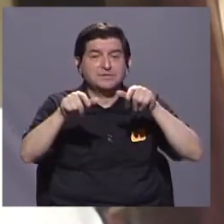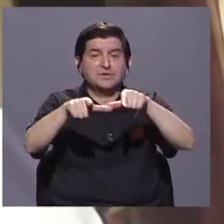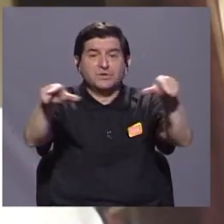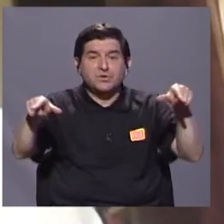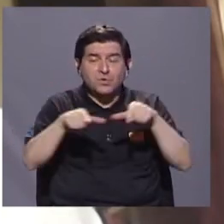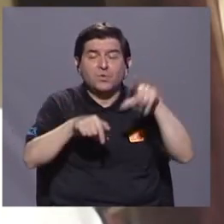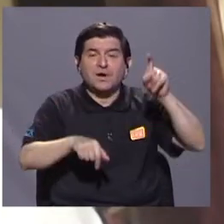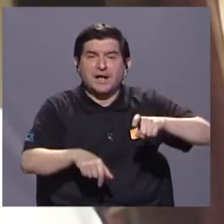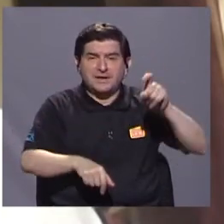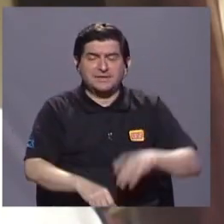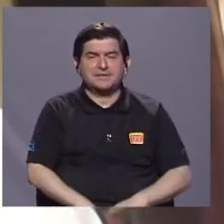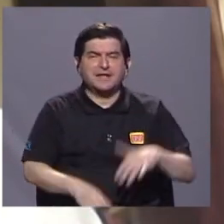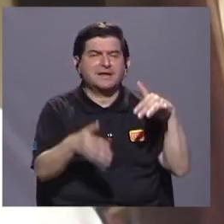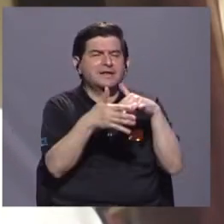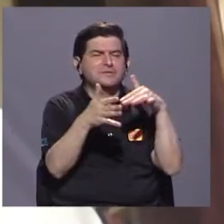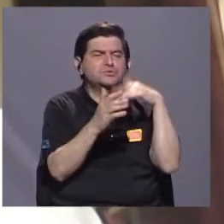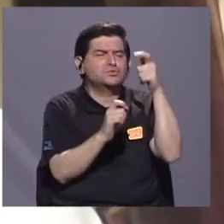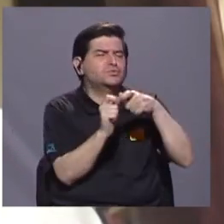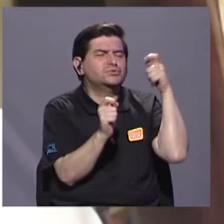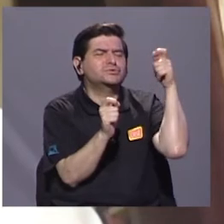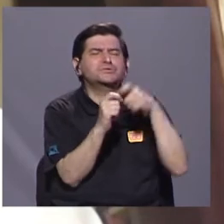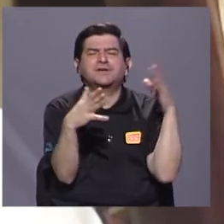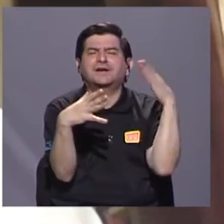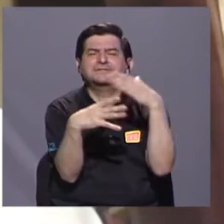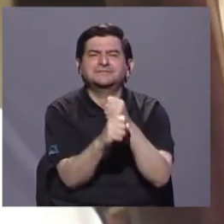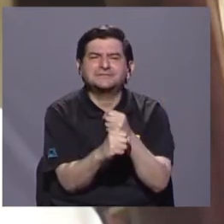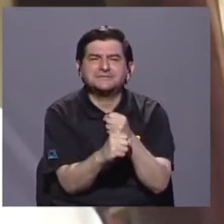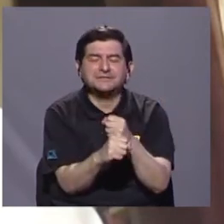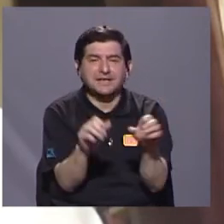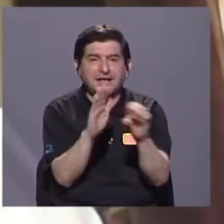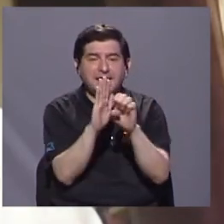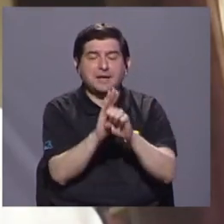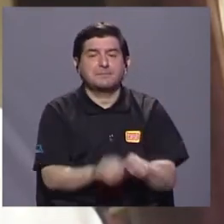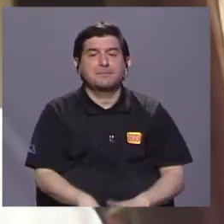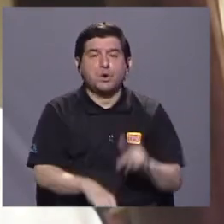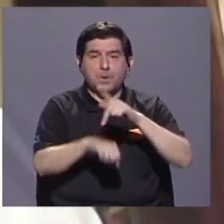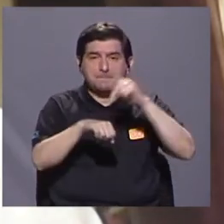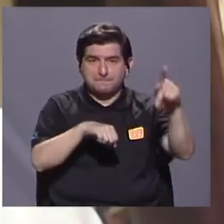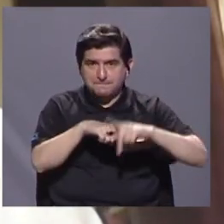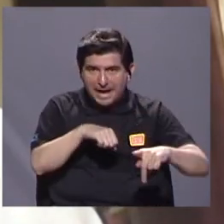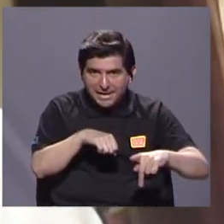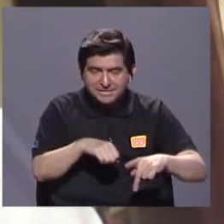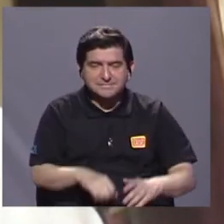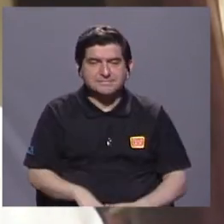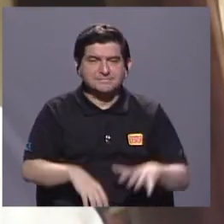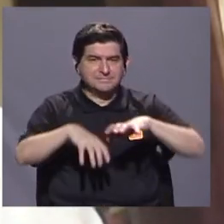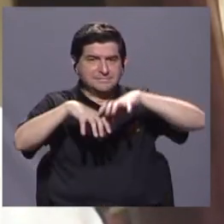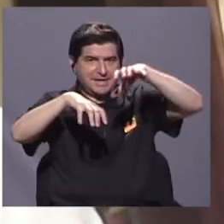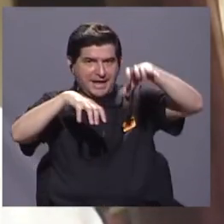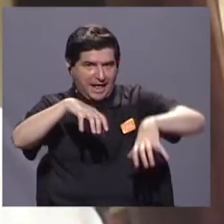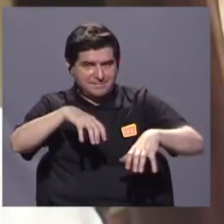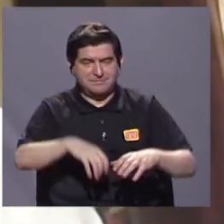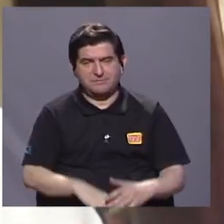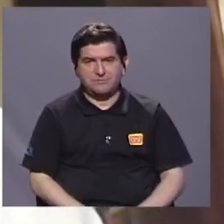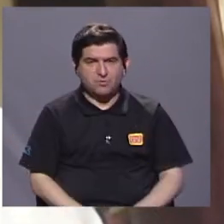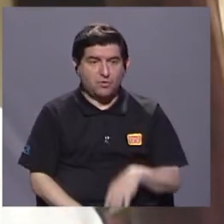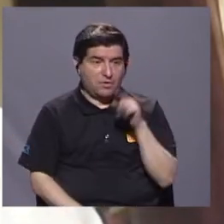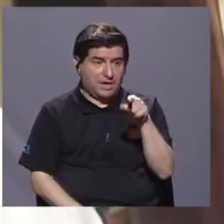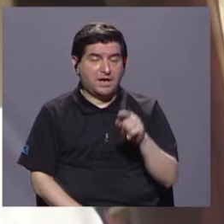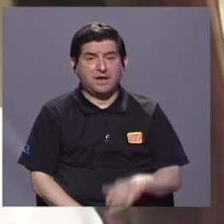cuales se necesitan hacer estudios más específicos. Por ejemplo, Pérez Zeledón es uno de los cantones que se ha